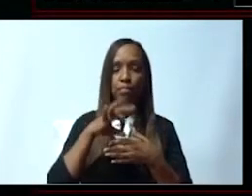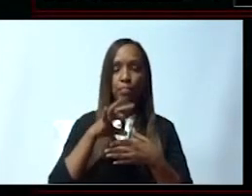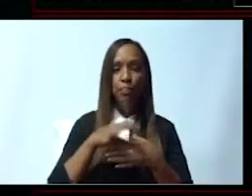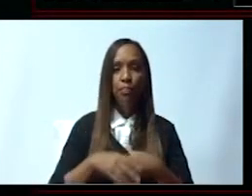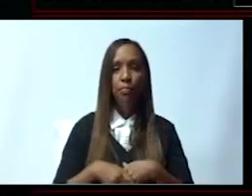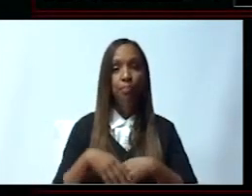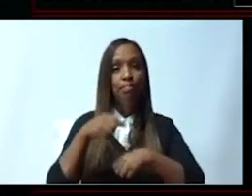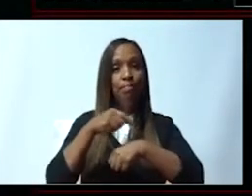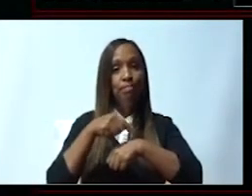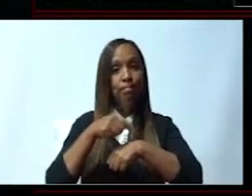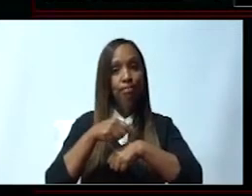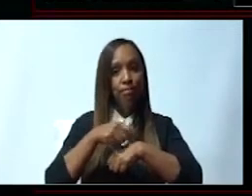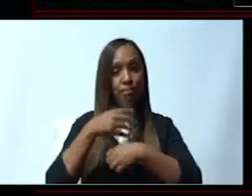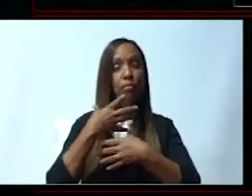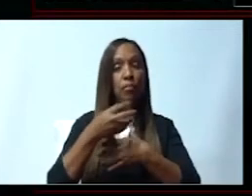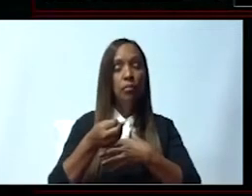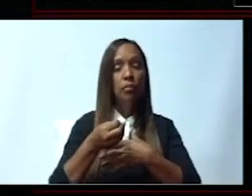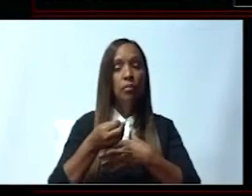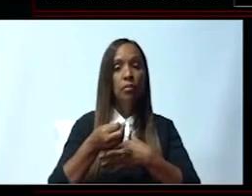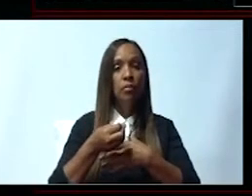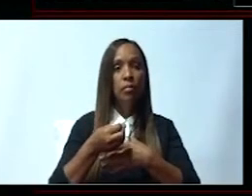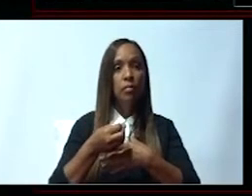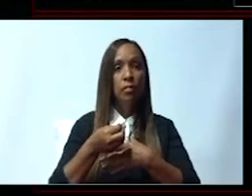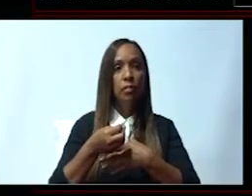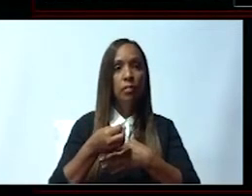Se termina el tiempo.